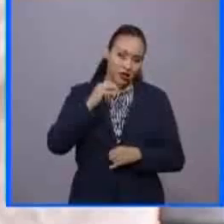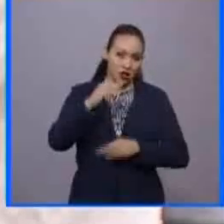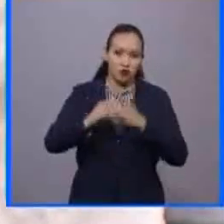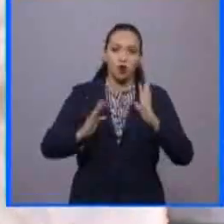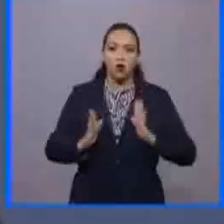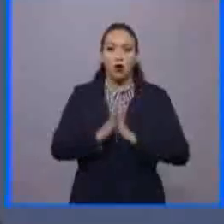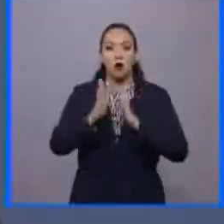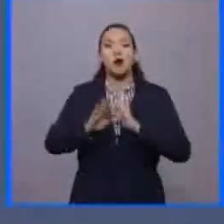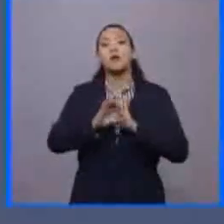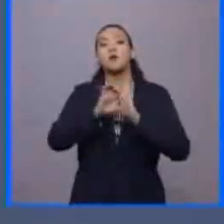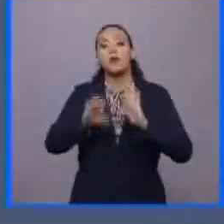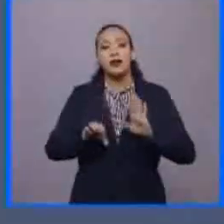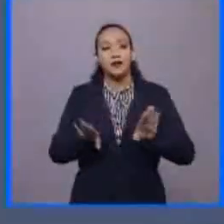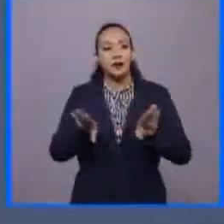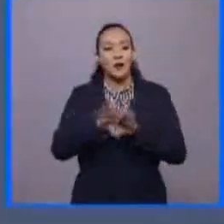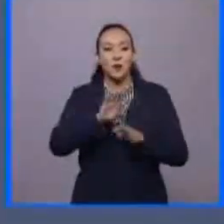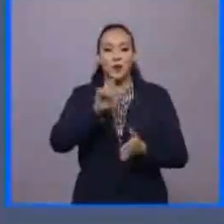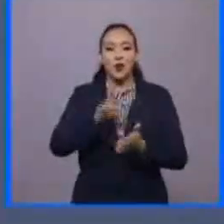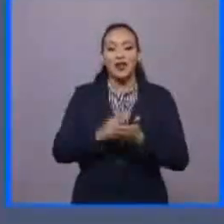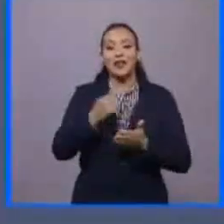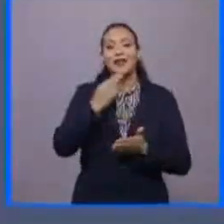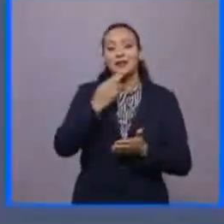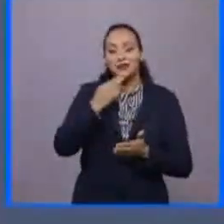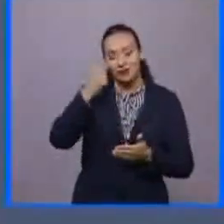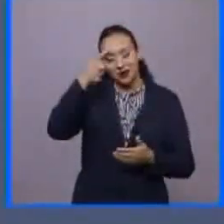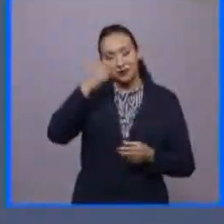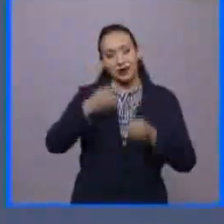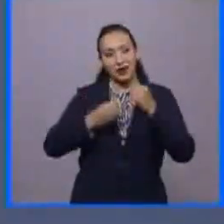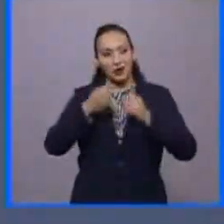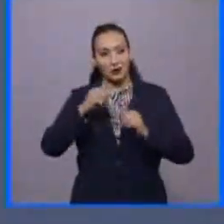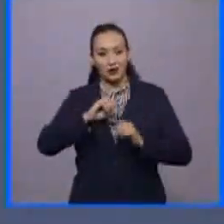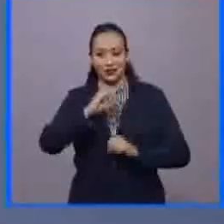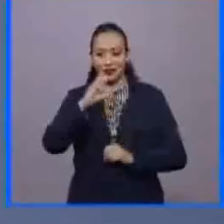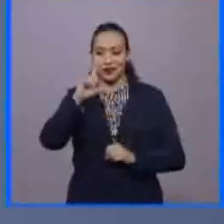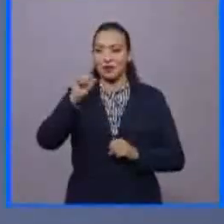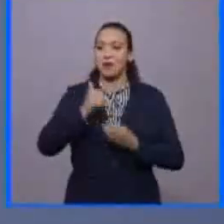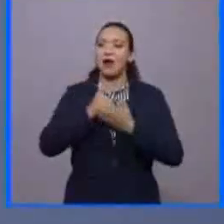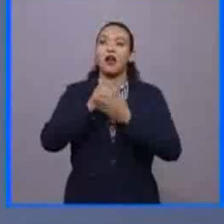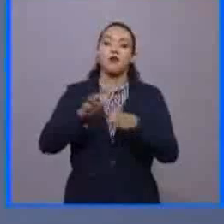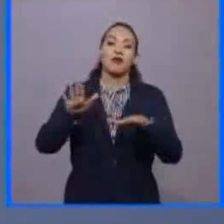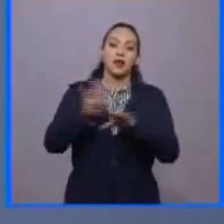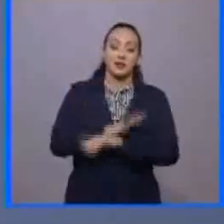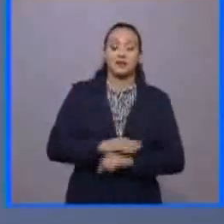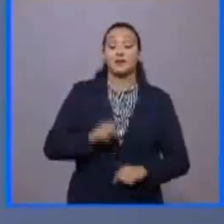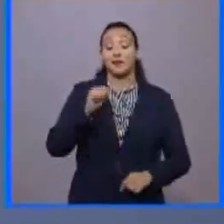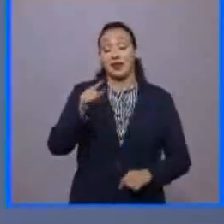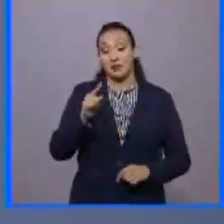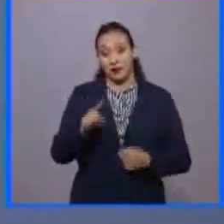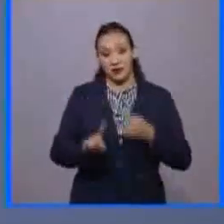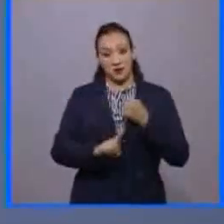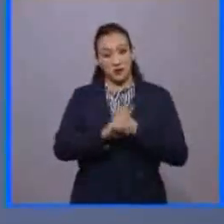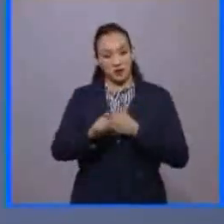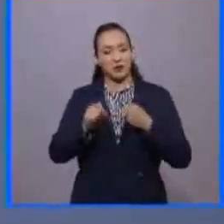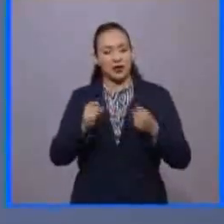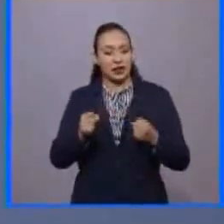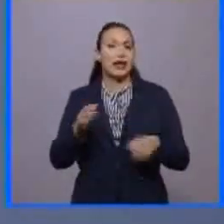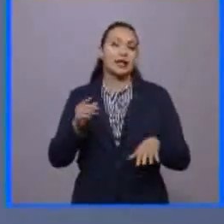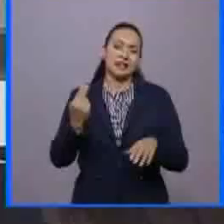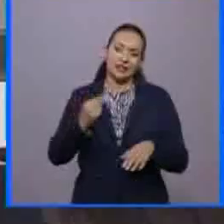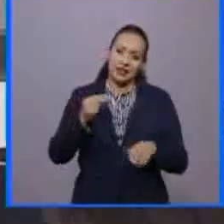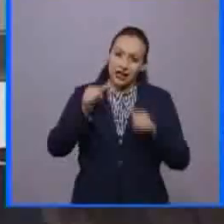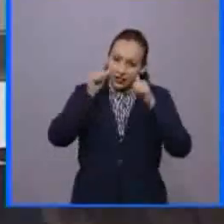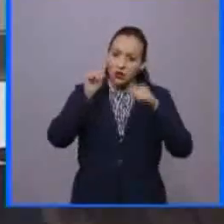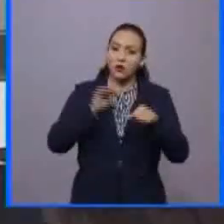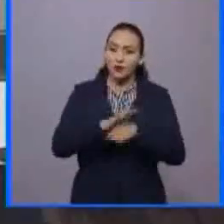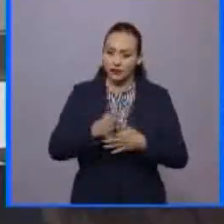en temas de litigio estratégico, por ejemplo, justicia ambiental. También señalaron que uno de los retos dentro del sistema interamericano